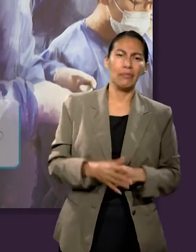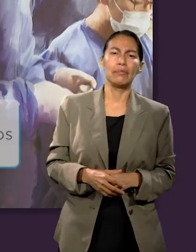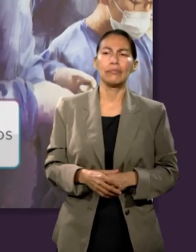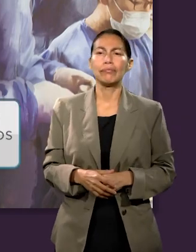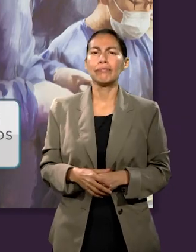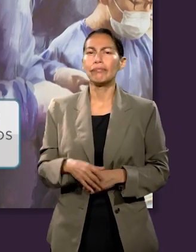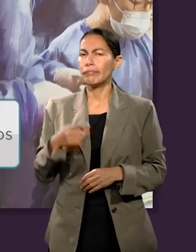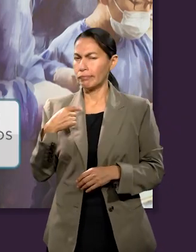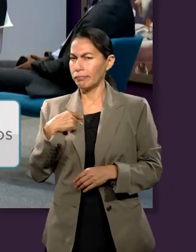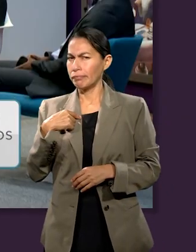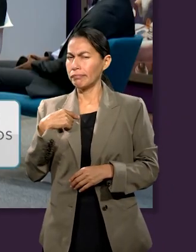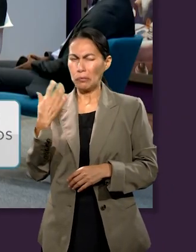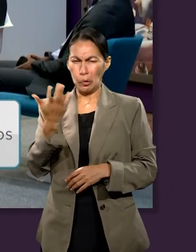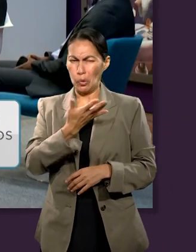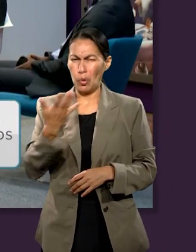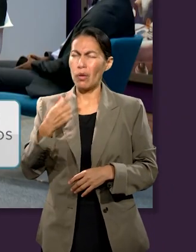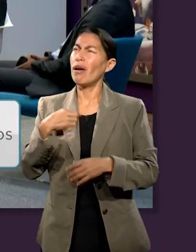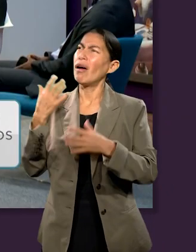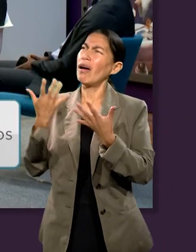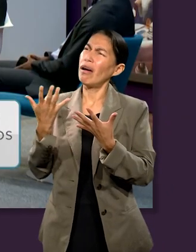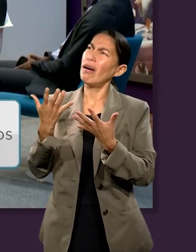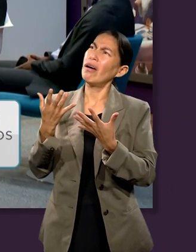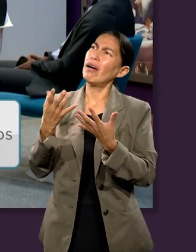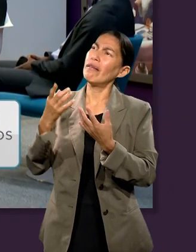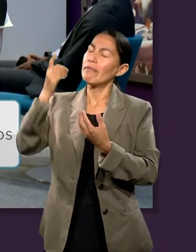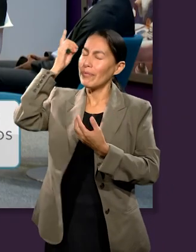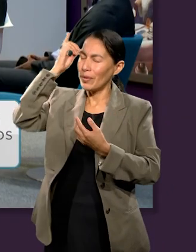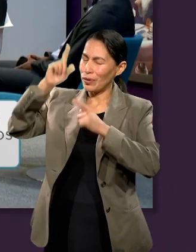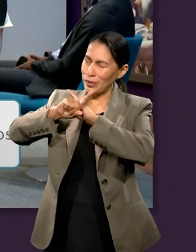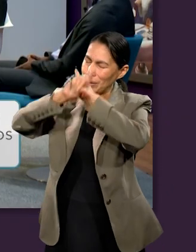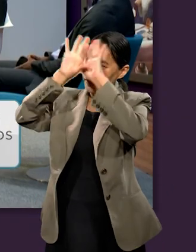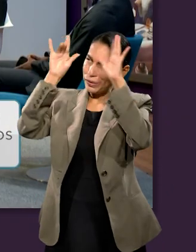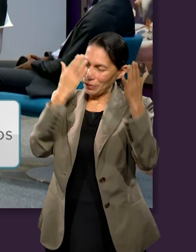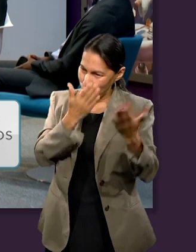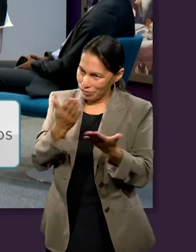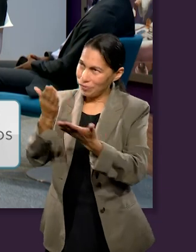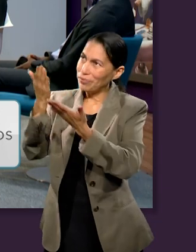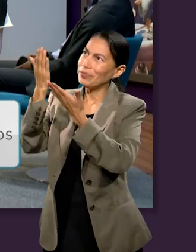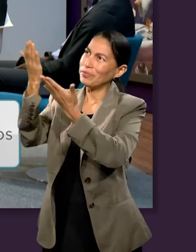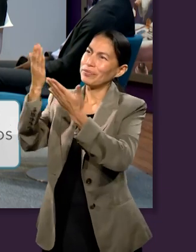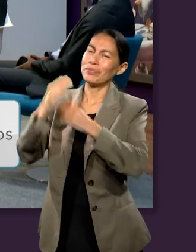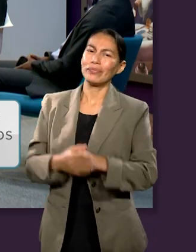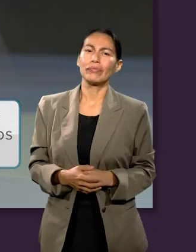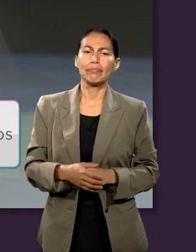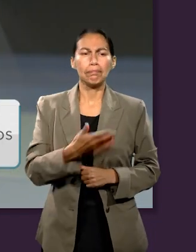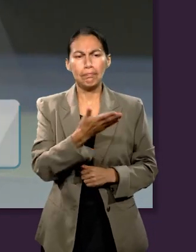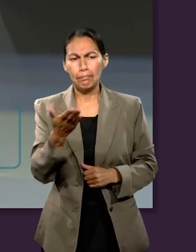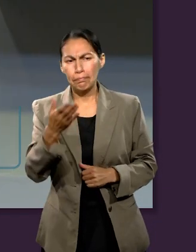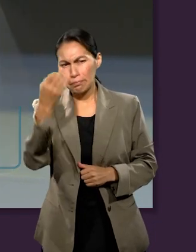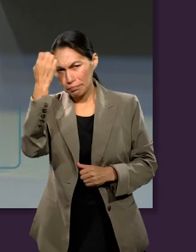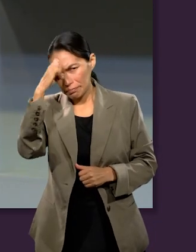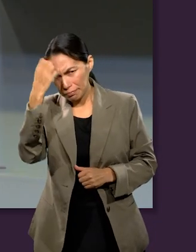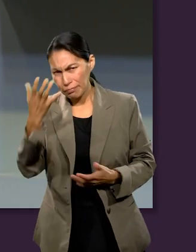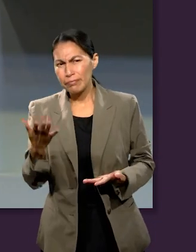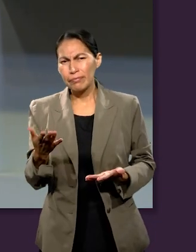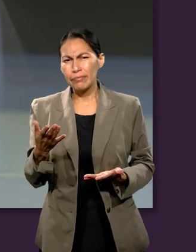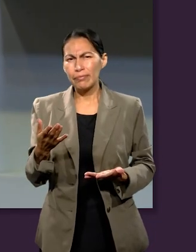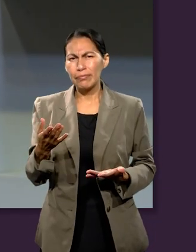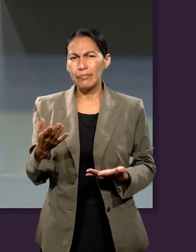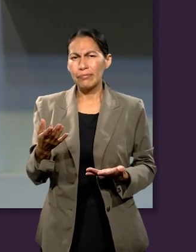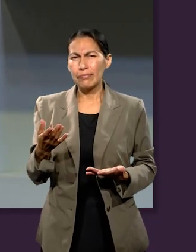para honra y gloria de Cristo en tu experiencia o en la experiencia de cada uno de ustedes Con qué nos